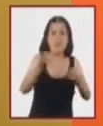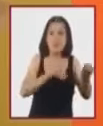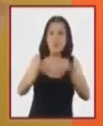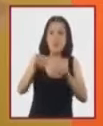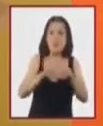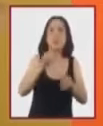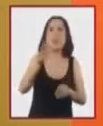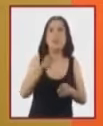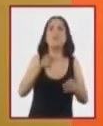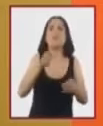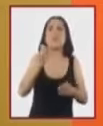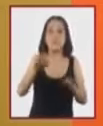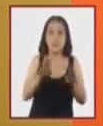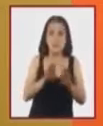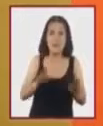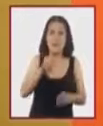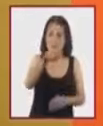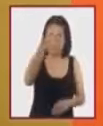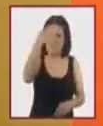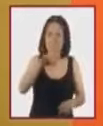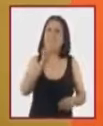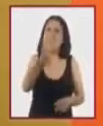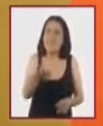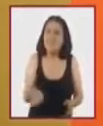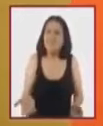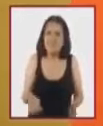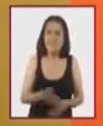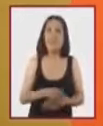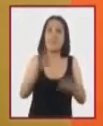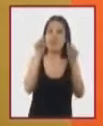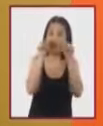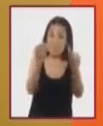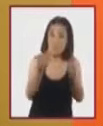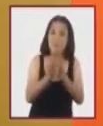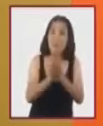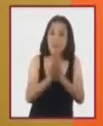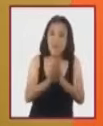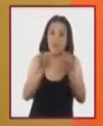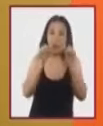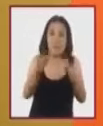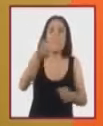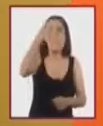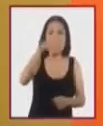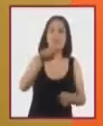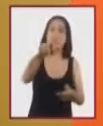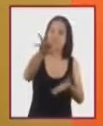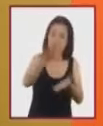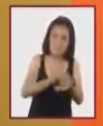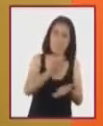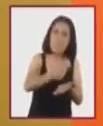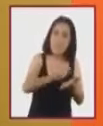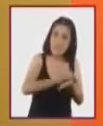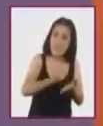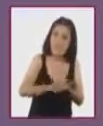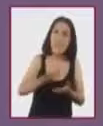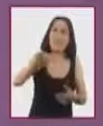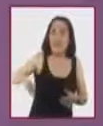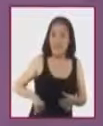del movimiento. ¿Saben de qué se trata? Presten mucha atención y recuerden hacer sus